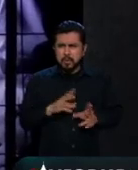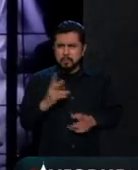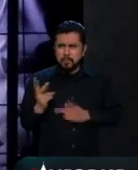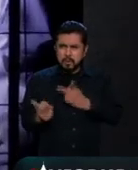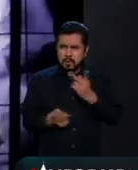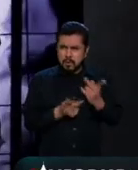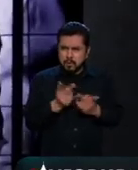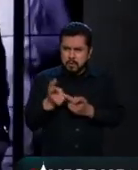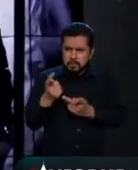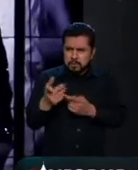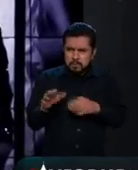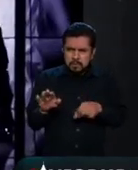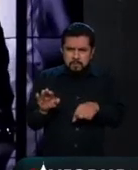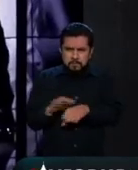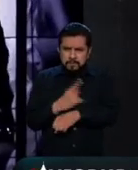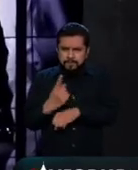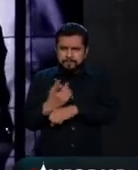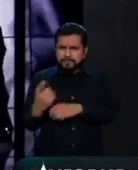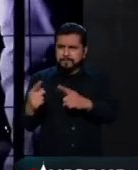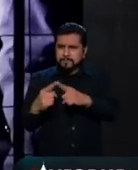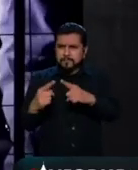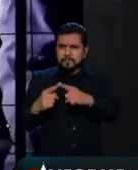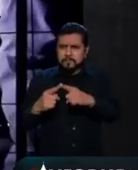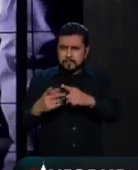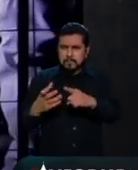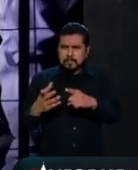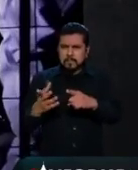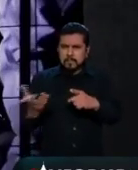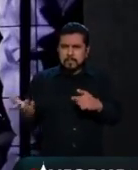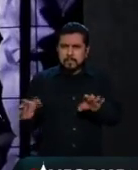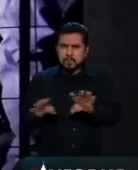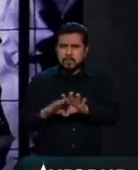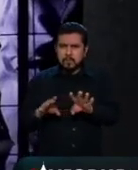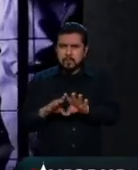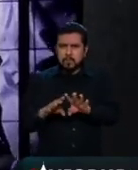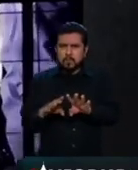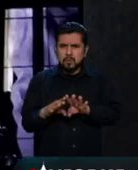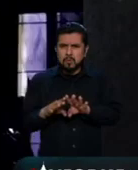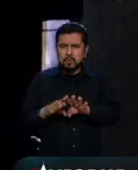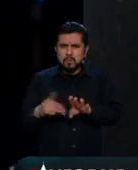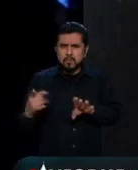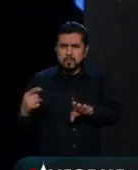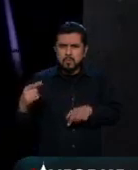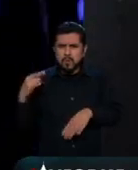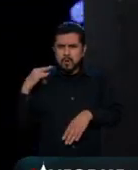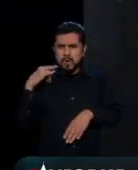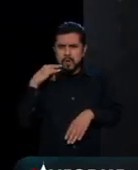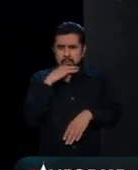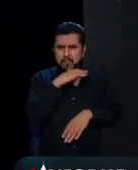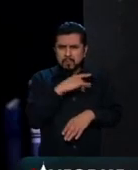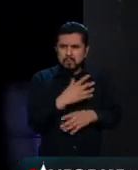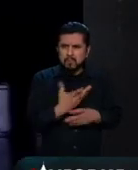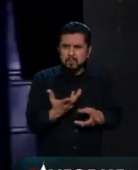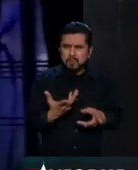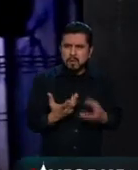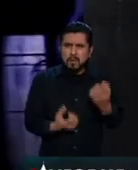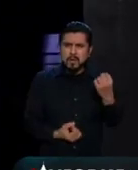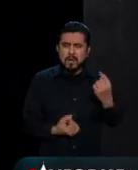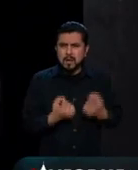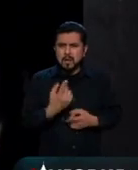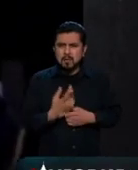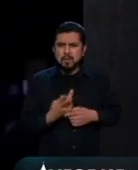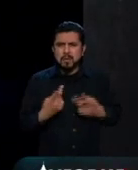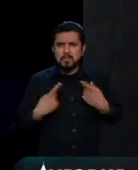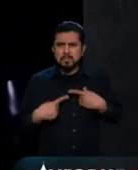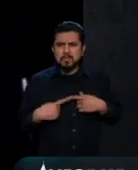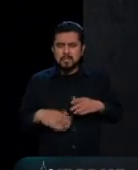postura muchas veces hipócrita de la alta jerarquía, no tanto del bajo clero o la gente que está metida precisamente